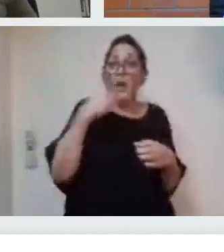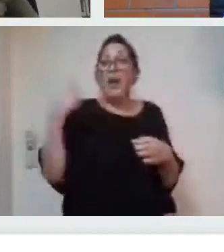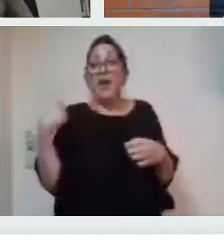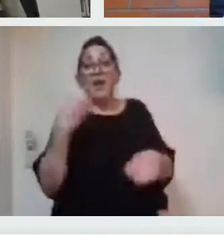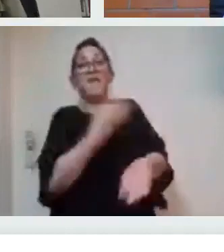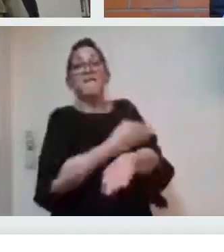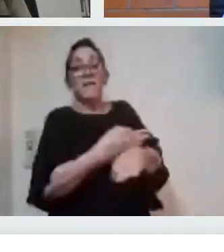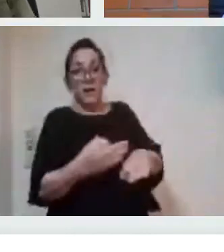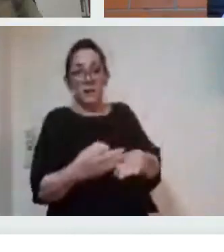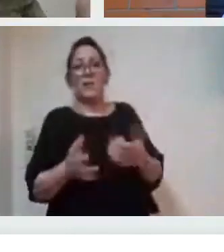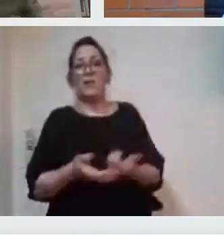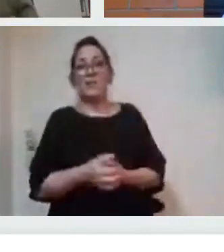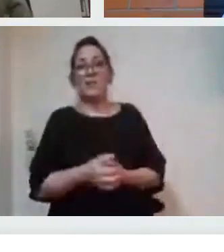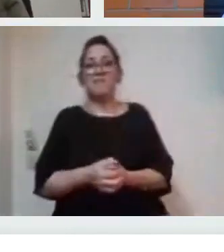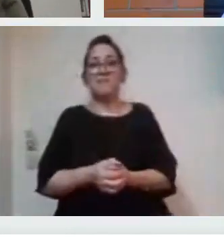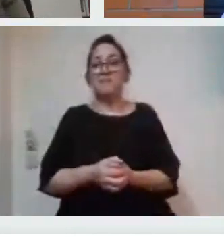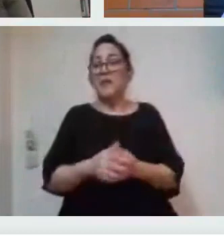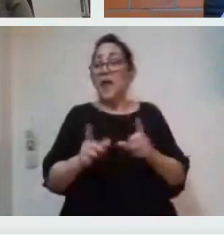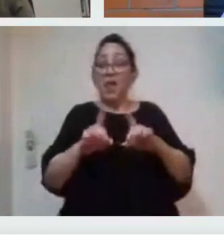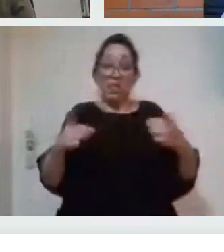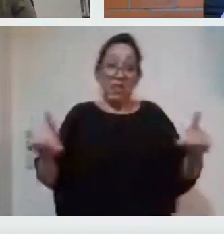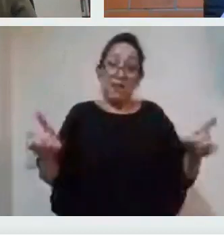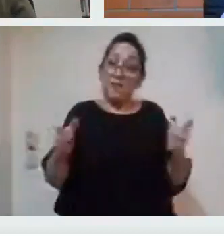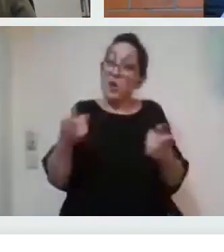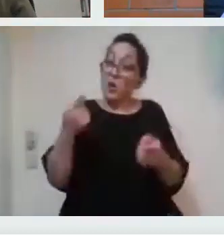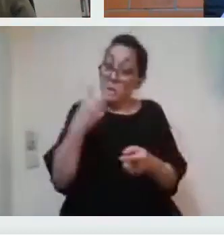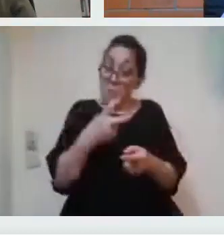Así es. Muchísimas gracias, la magistrada Mercado,